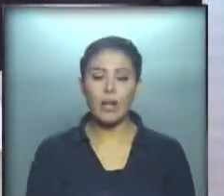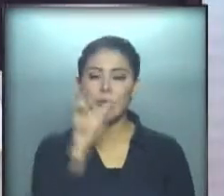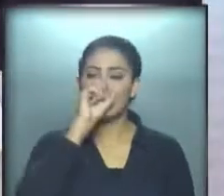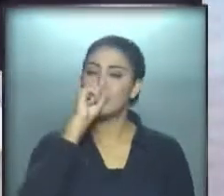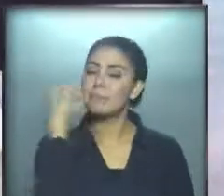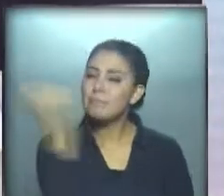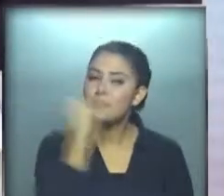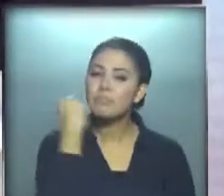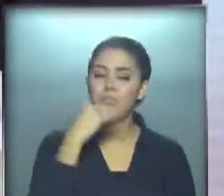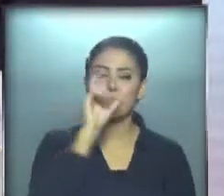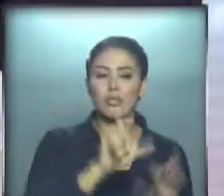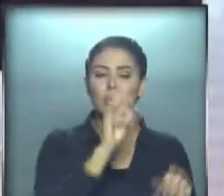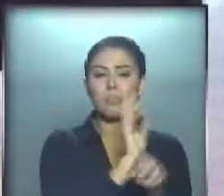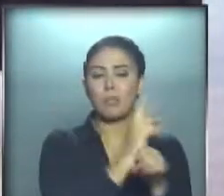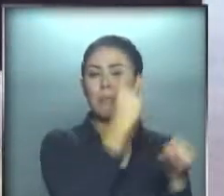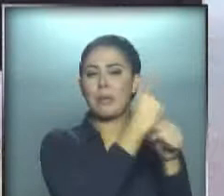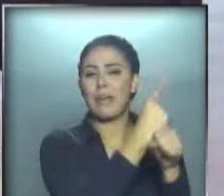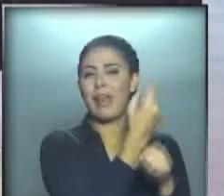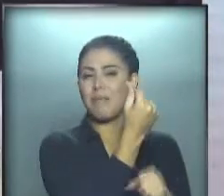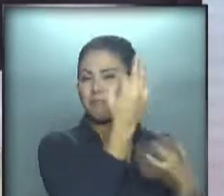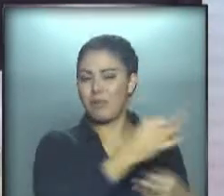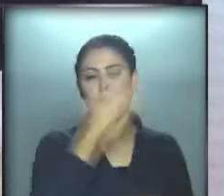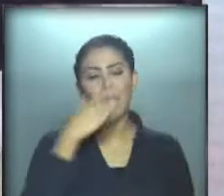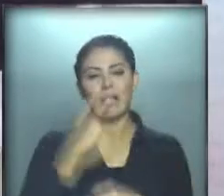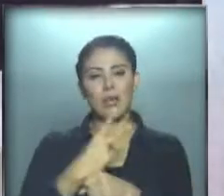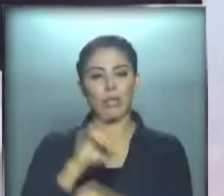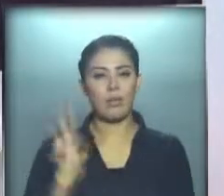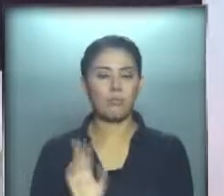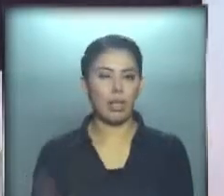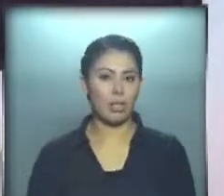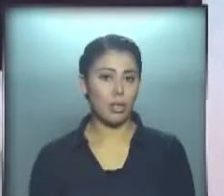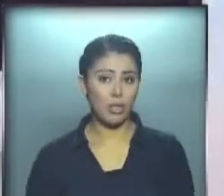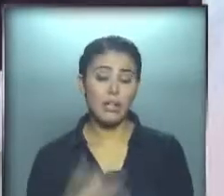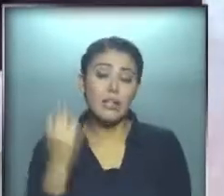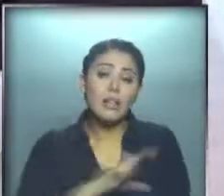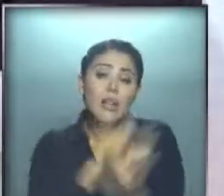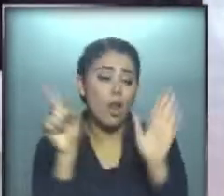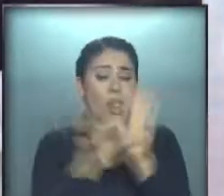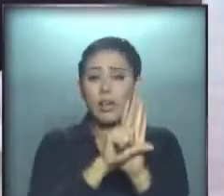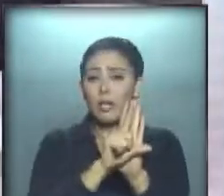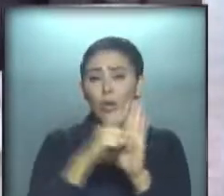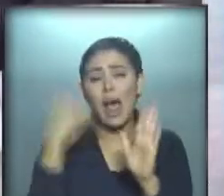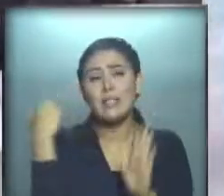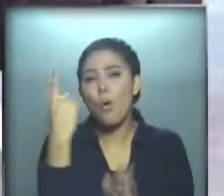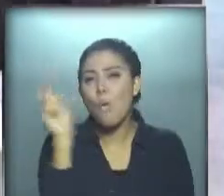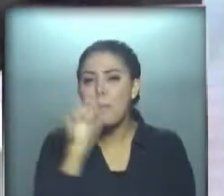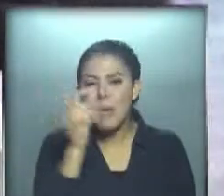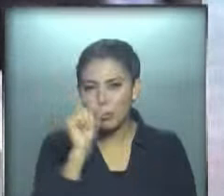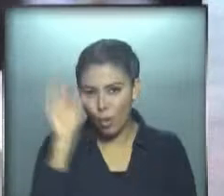promueve la existencia de ciudadanos de primera, de segunda, y que claramente la legislatura hace poco menos de un mes